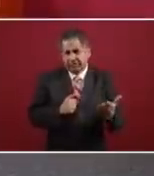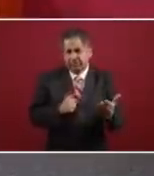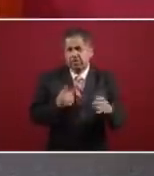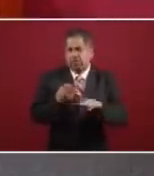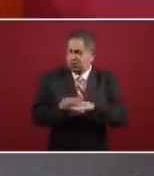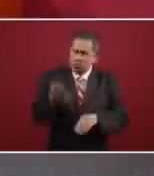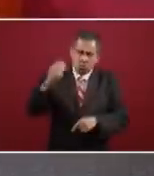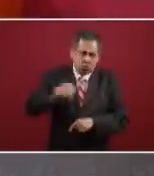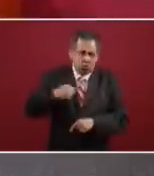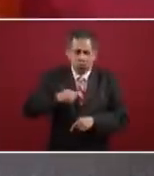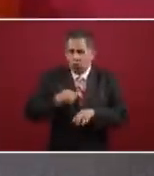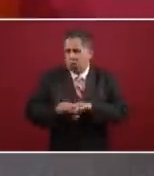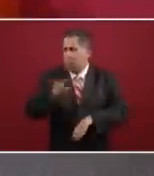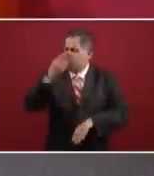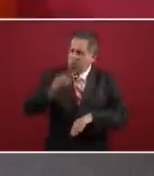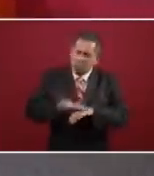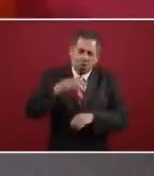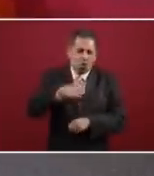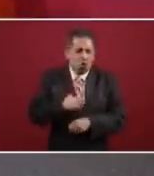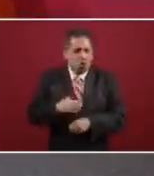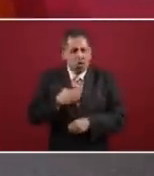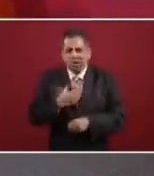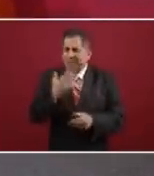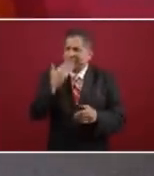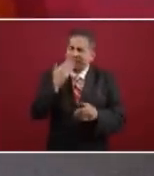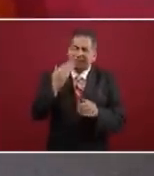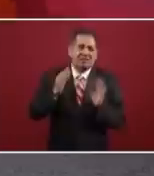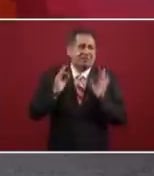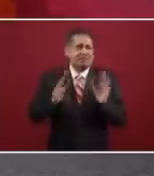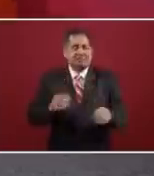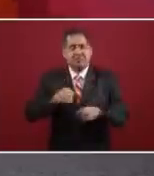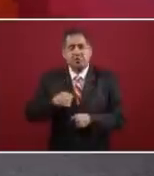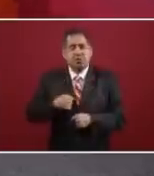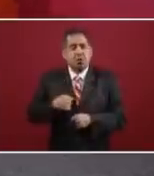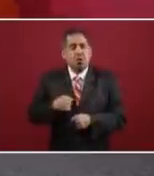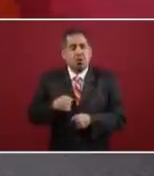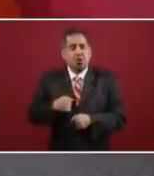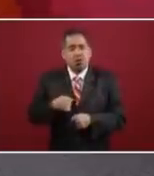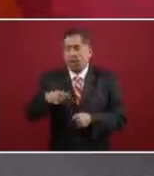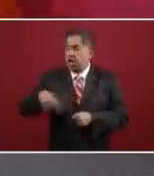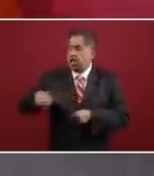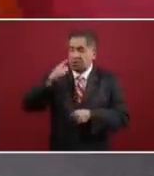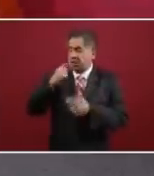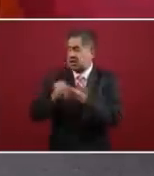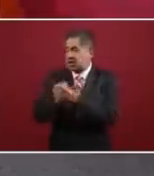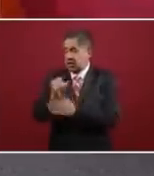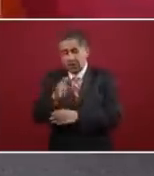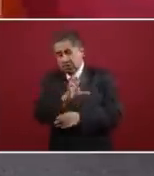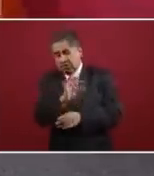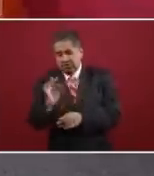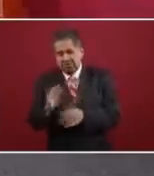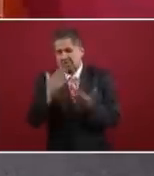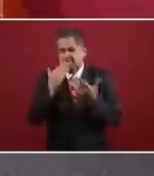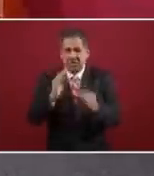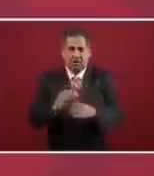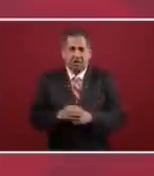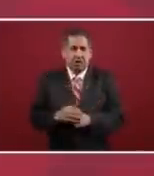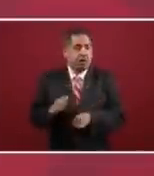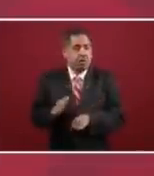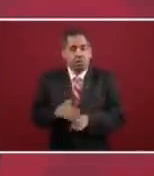muy contento, muy satisfecho con que se haya tomado esa decisión,